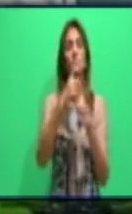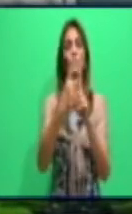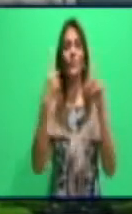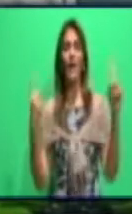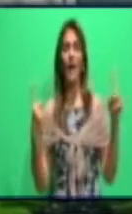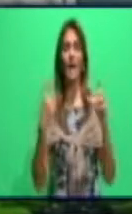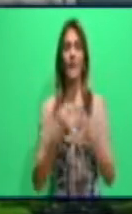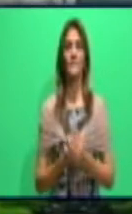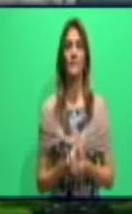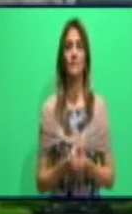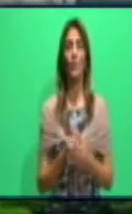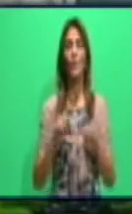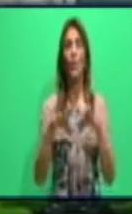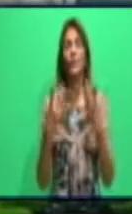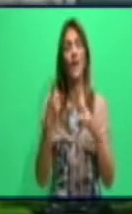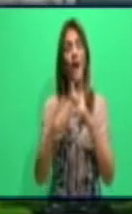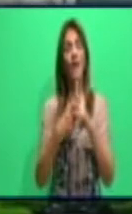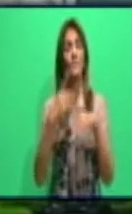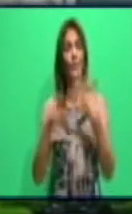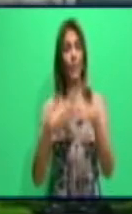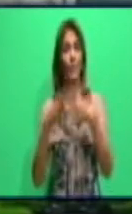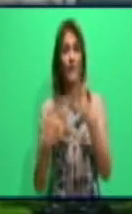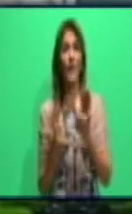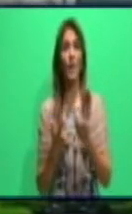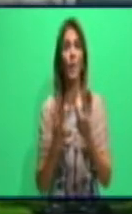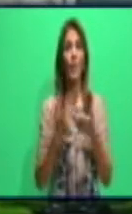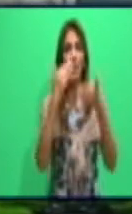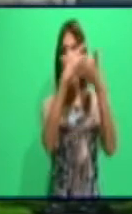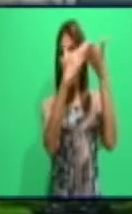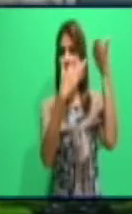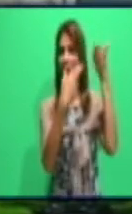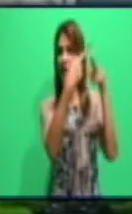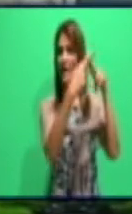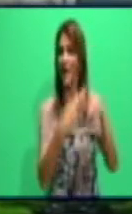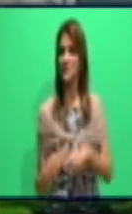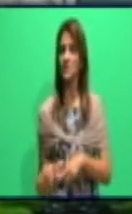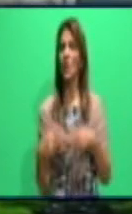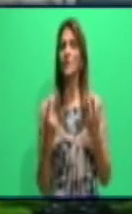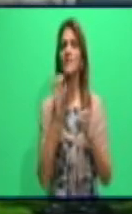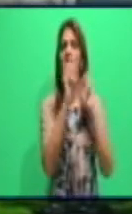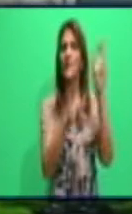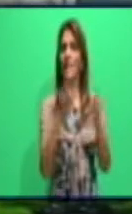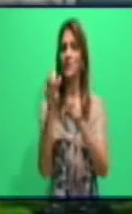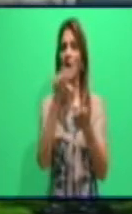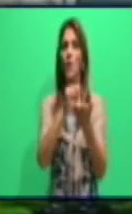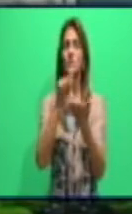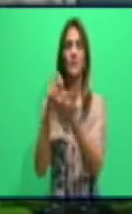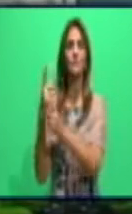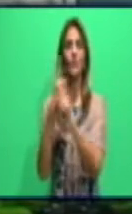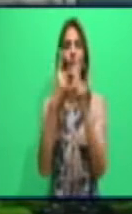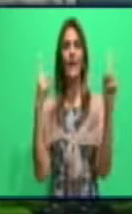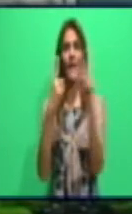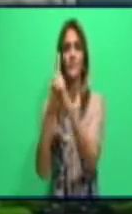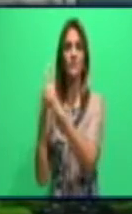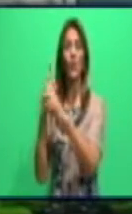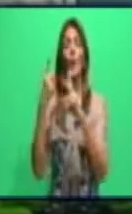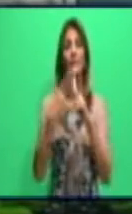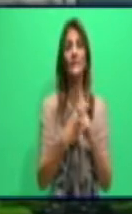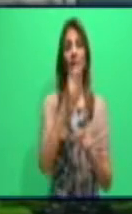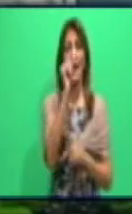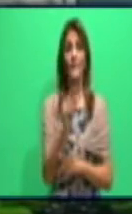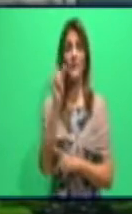base de datos que se disemina a los centros de aislamiento y los pacientes por sus medios llaman al puesto